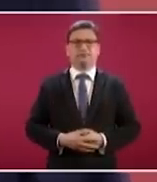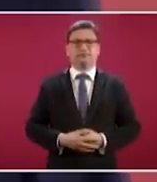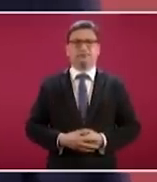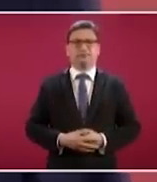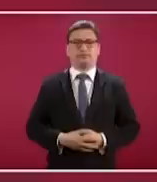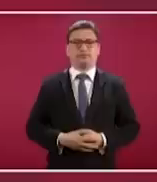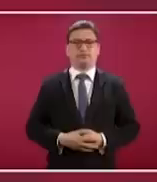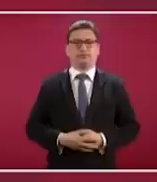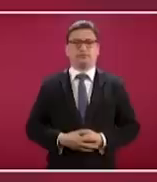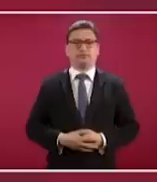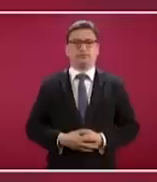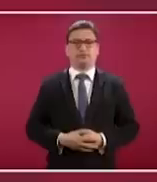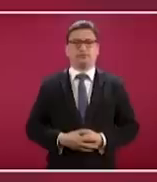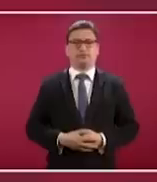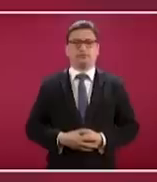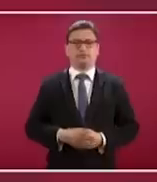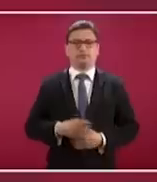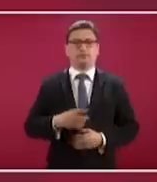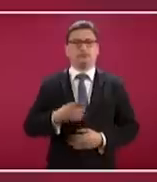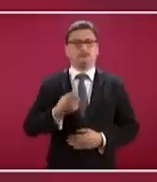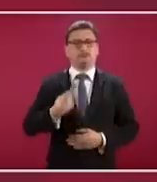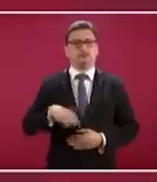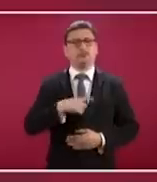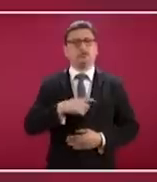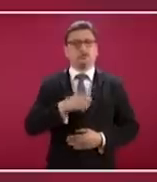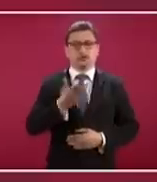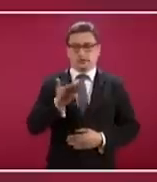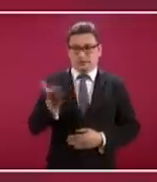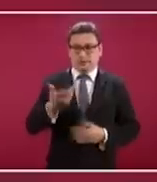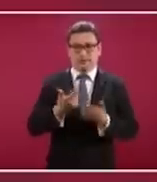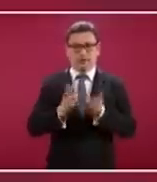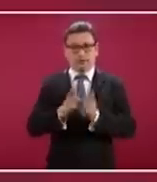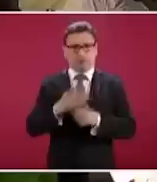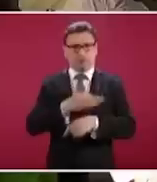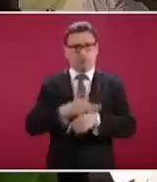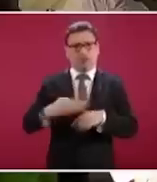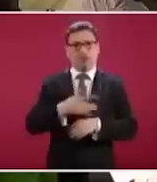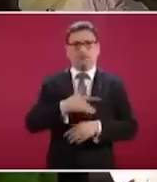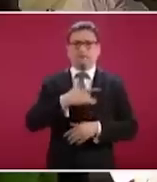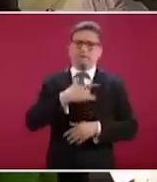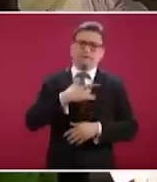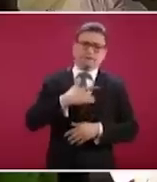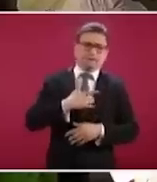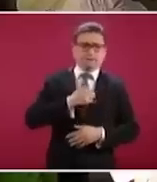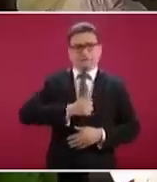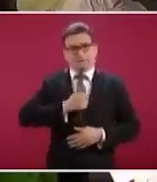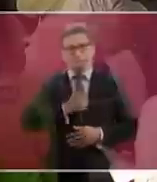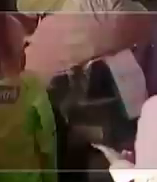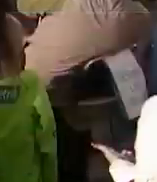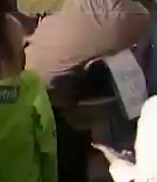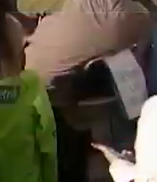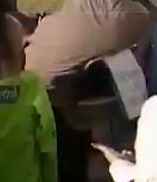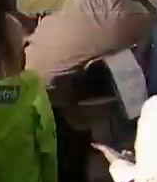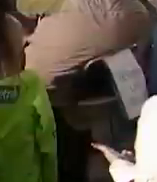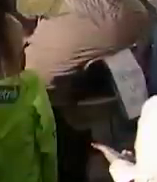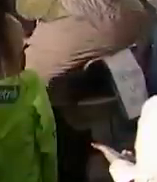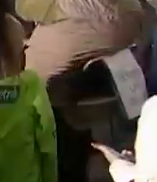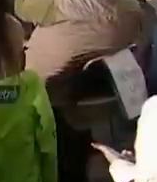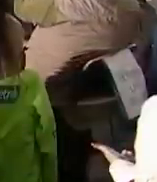enviamos nuestras condolencias a la familia, a los amigos,